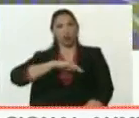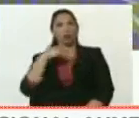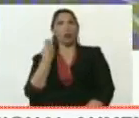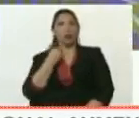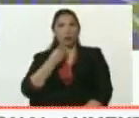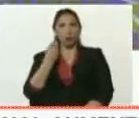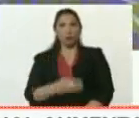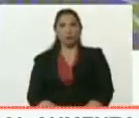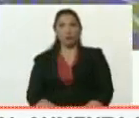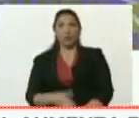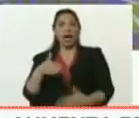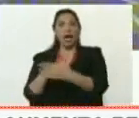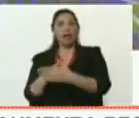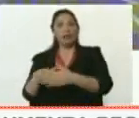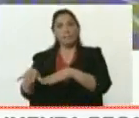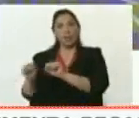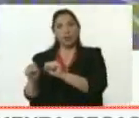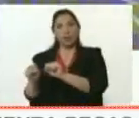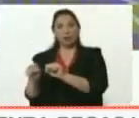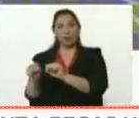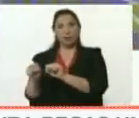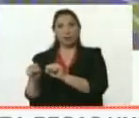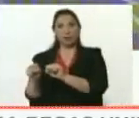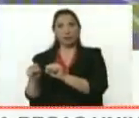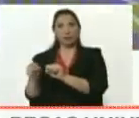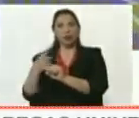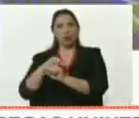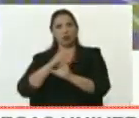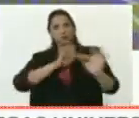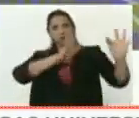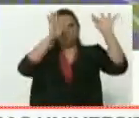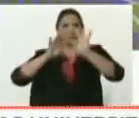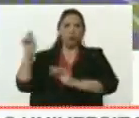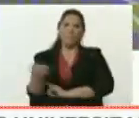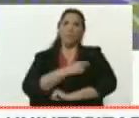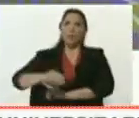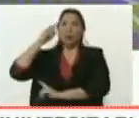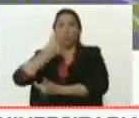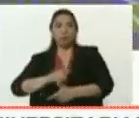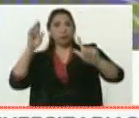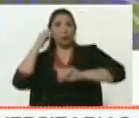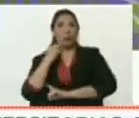juventud antiimperialista. Lo heredamos de la espada de Simón